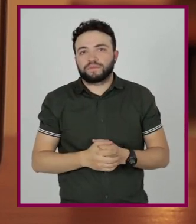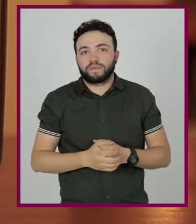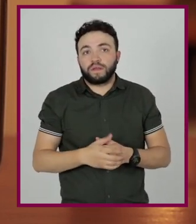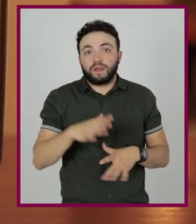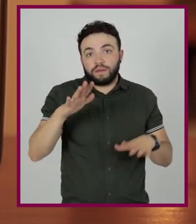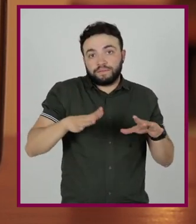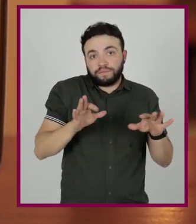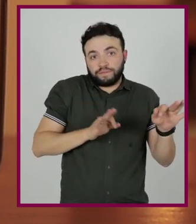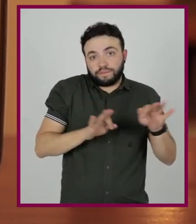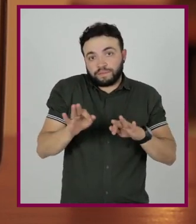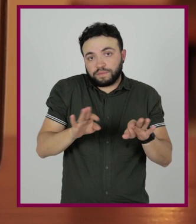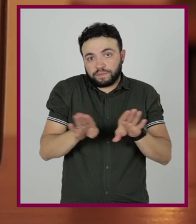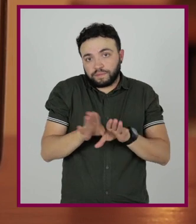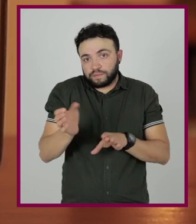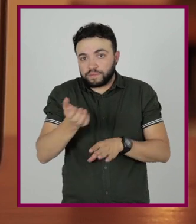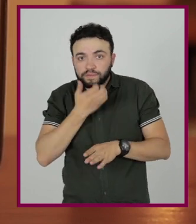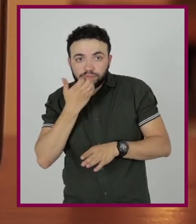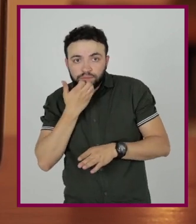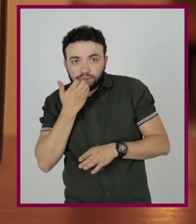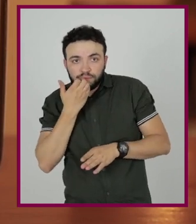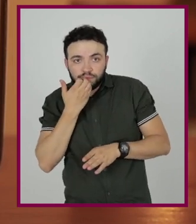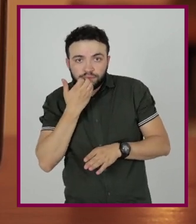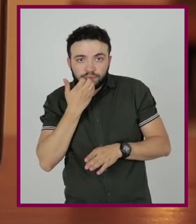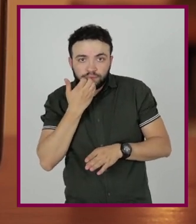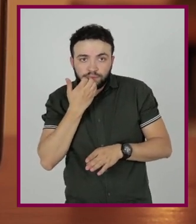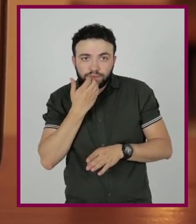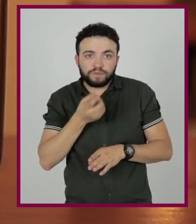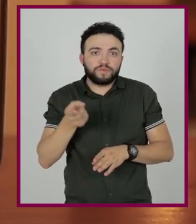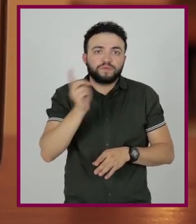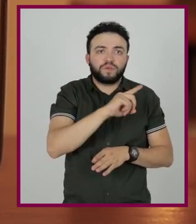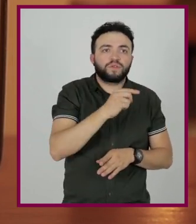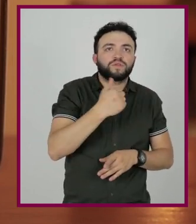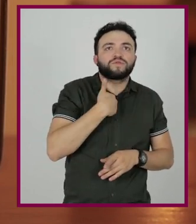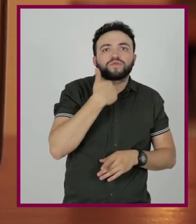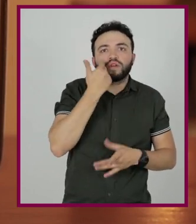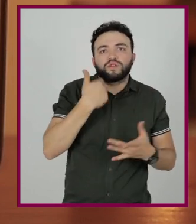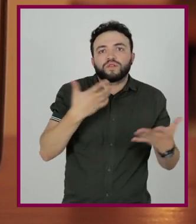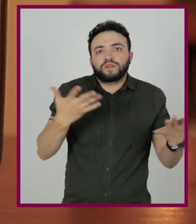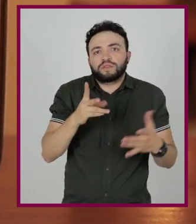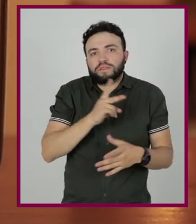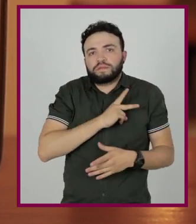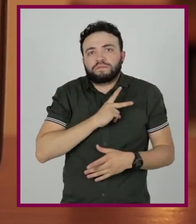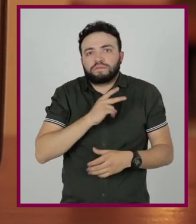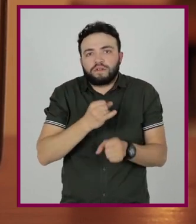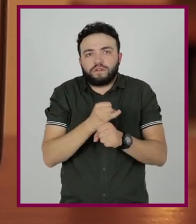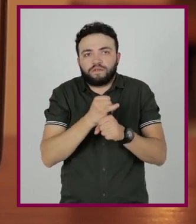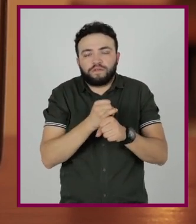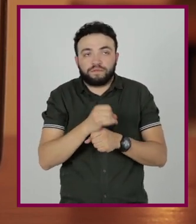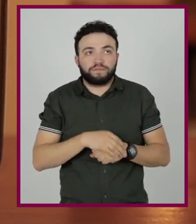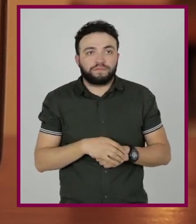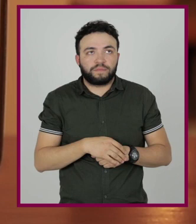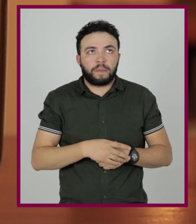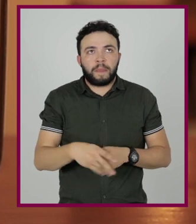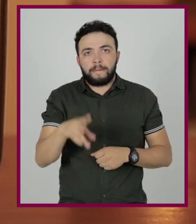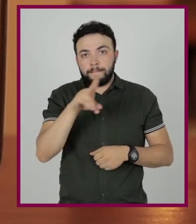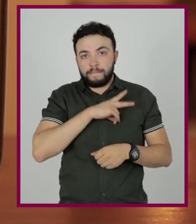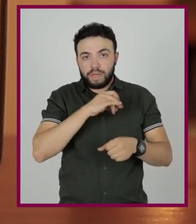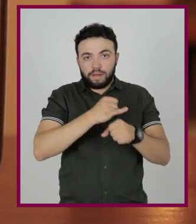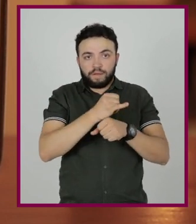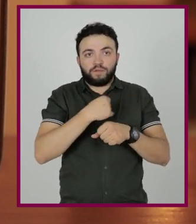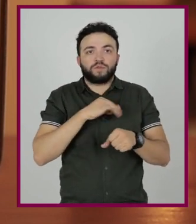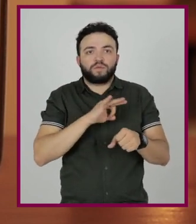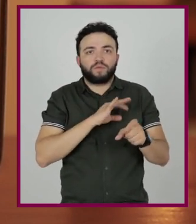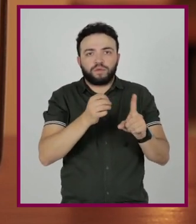finalidad. Es distinto a veces un trabajo de la escuela a algo que quiero que me quede a mí mismo. Mi